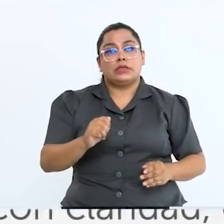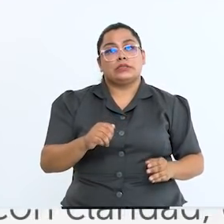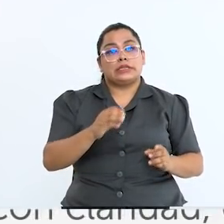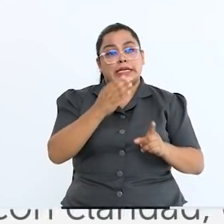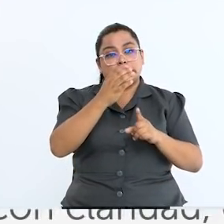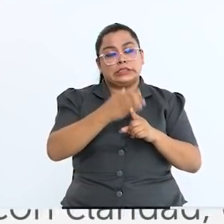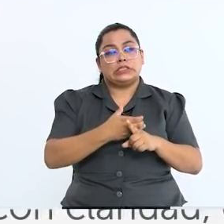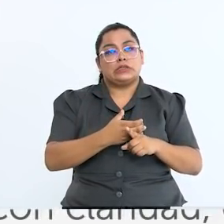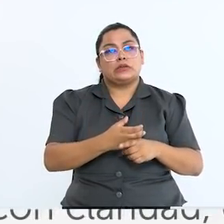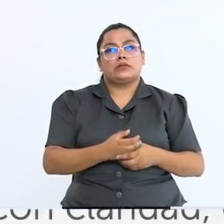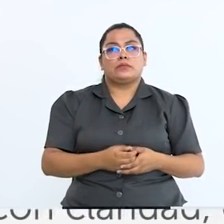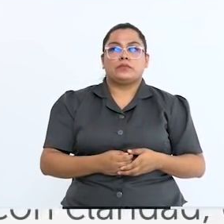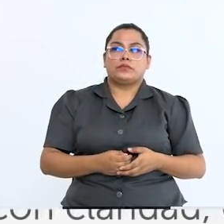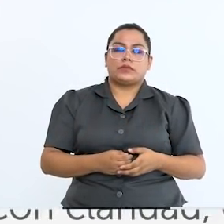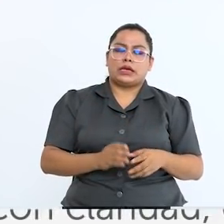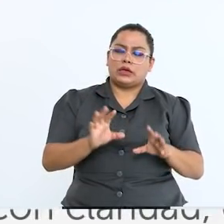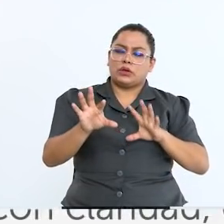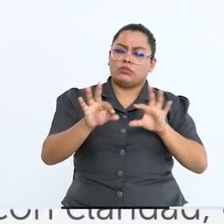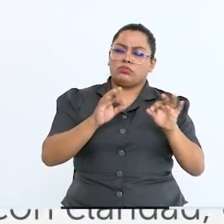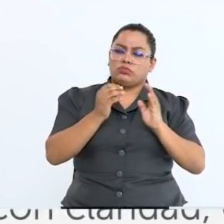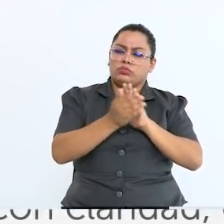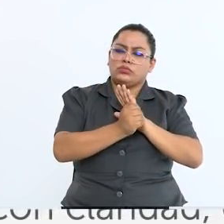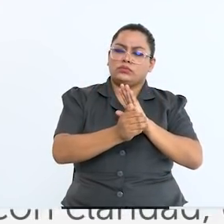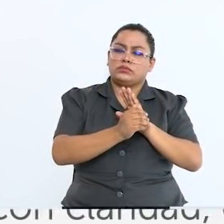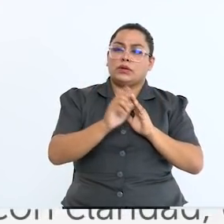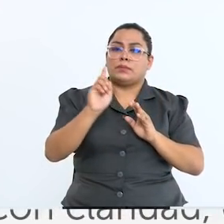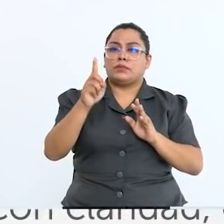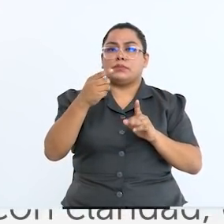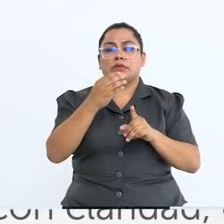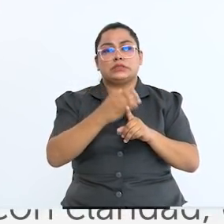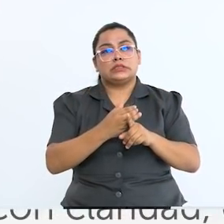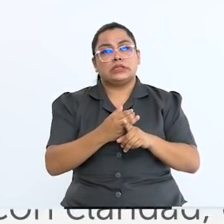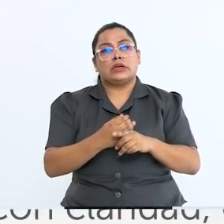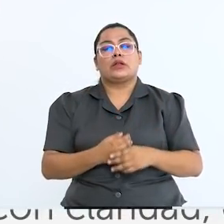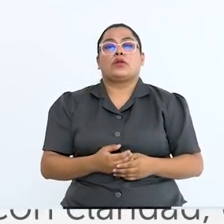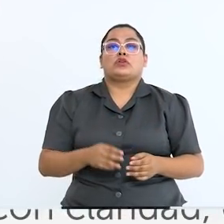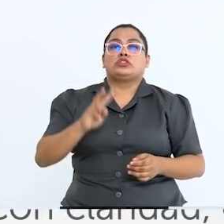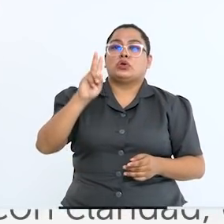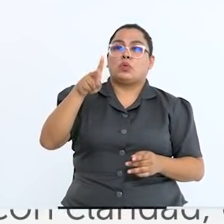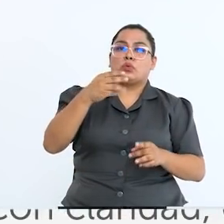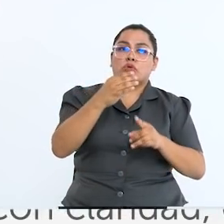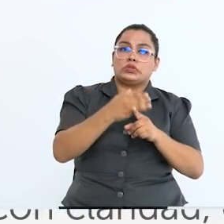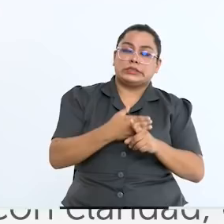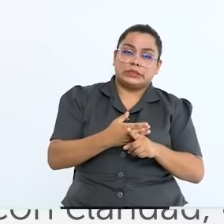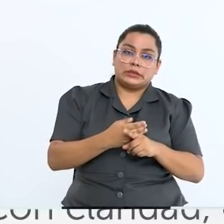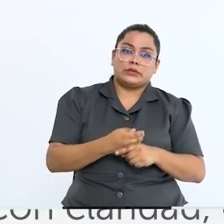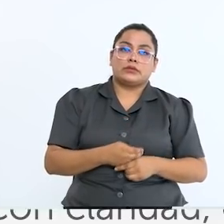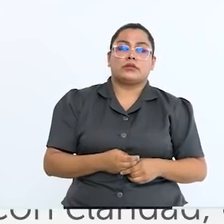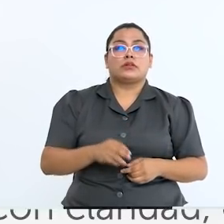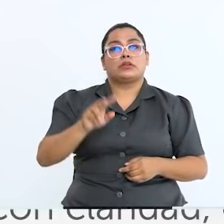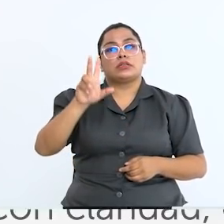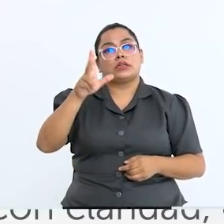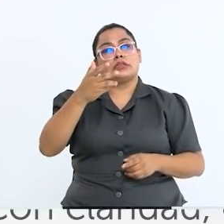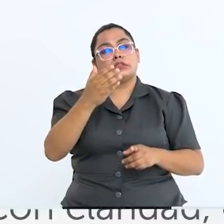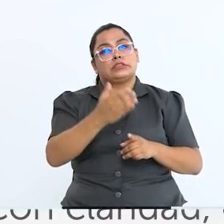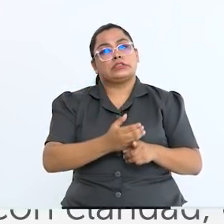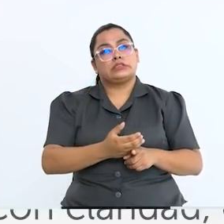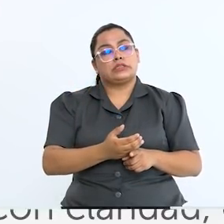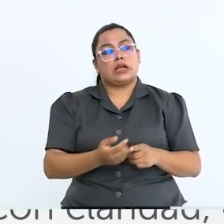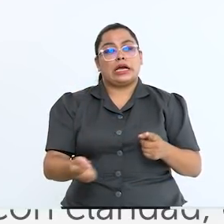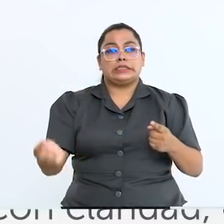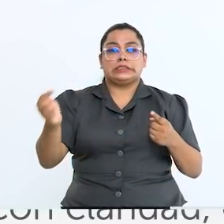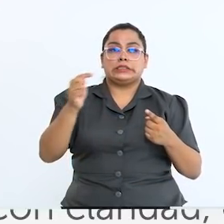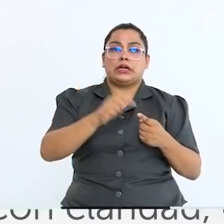competencias de ciclo, ¿qué quiere decir esto? Hay ciertas competencias para primer ciclo, ciertas competencias para segundo ciclo y tercer